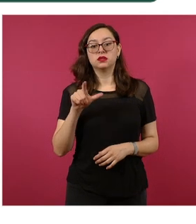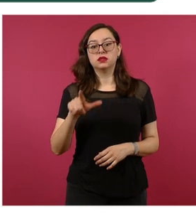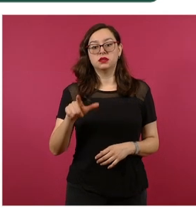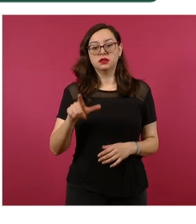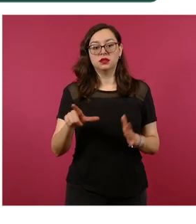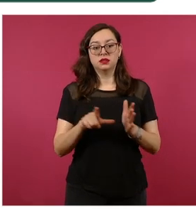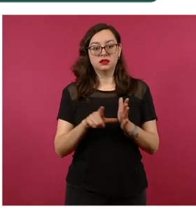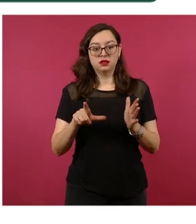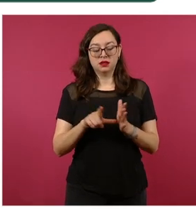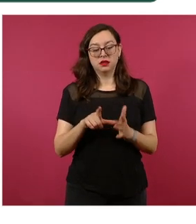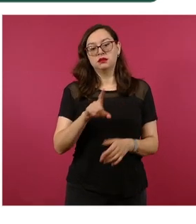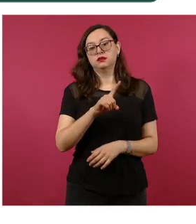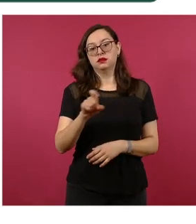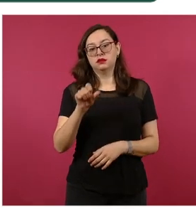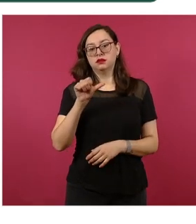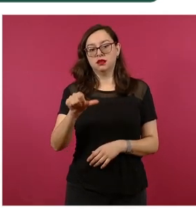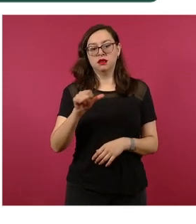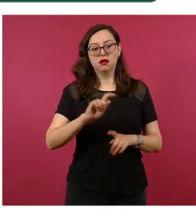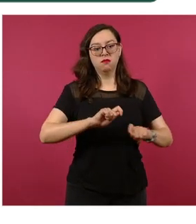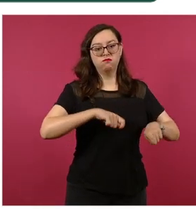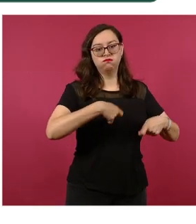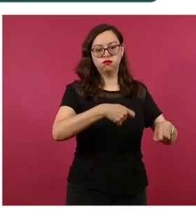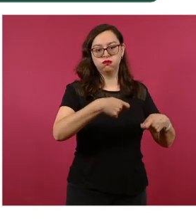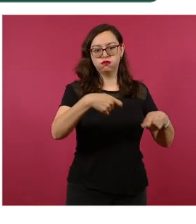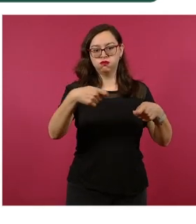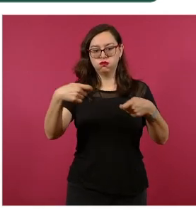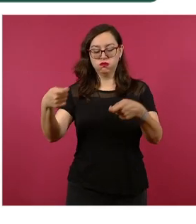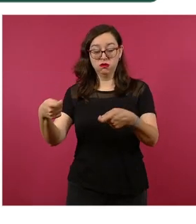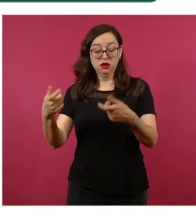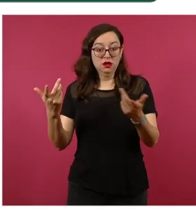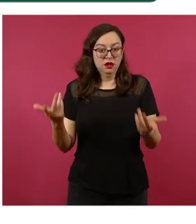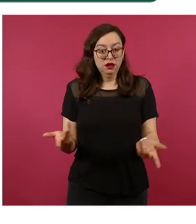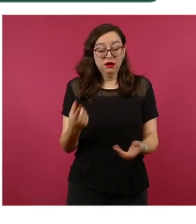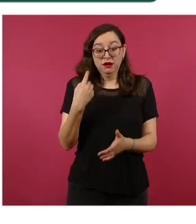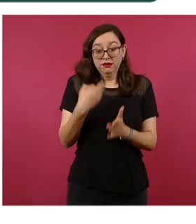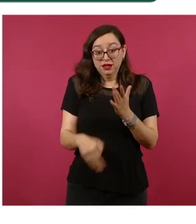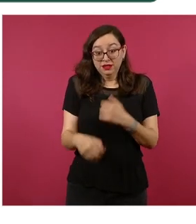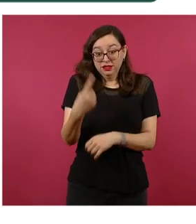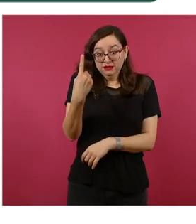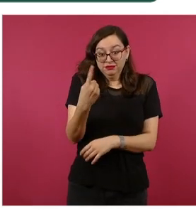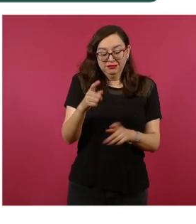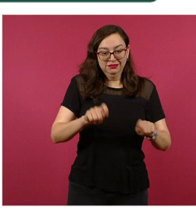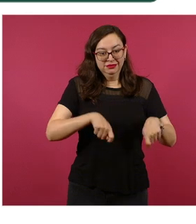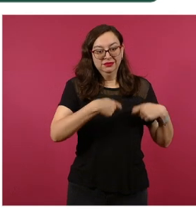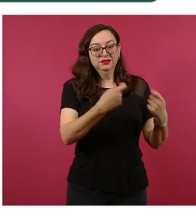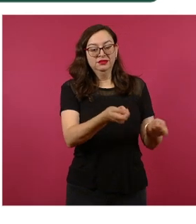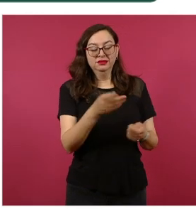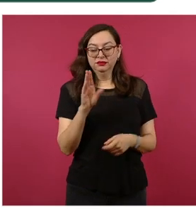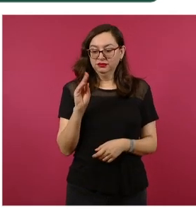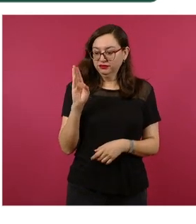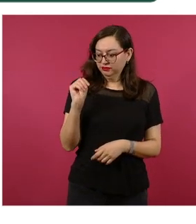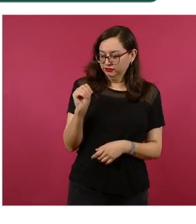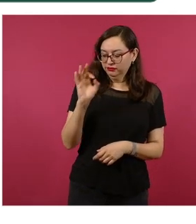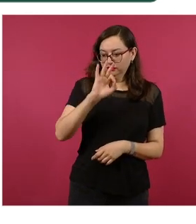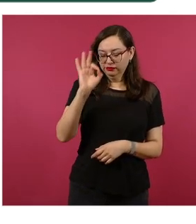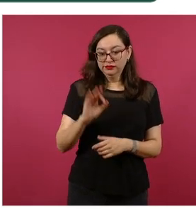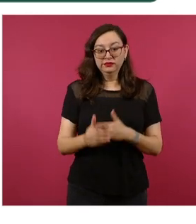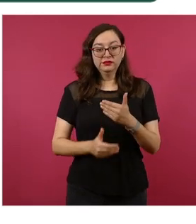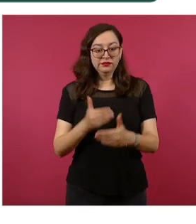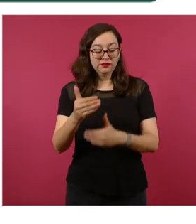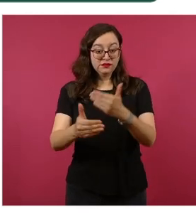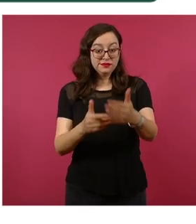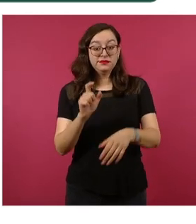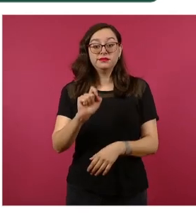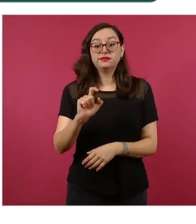sido programadas, 116 tarjetas entregadas, es decir, solo nos falta una, un 99% de avance y 27 que